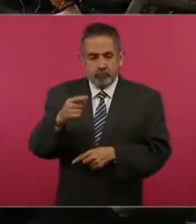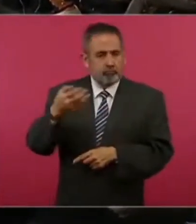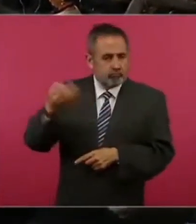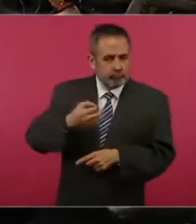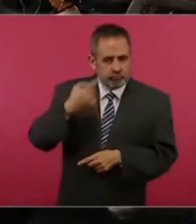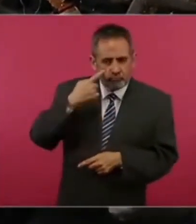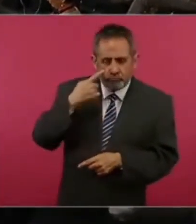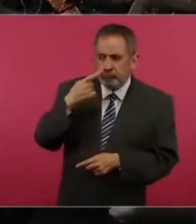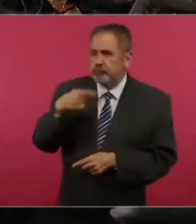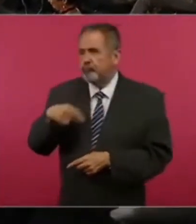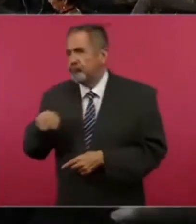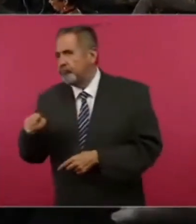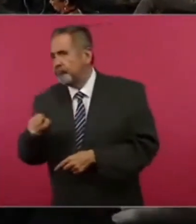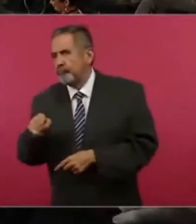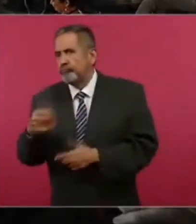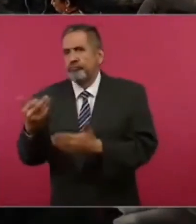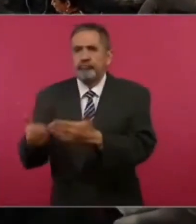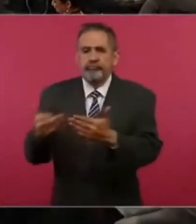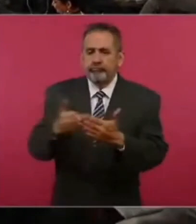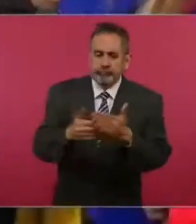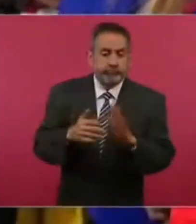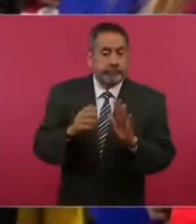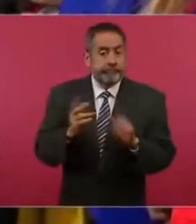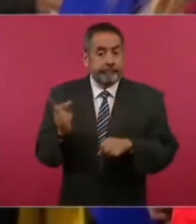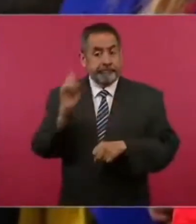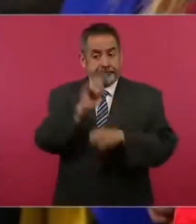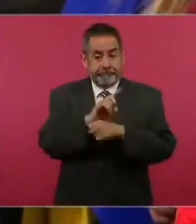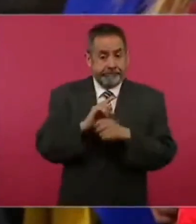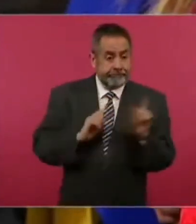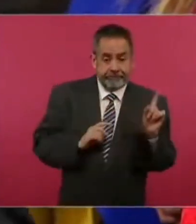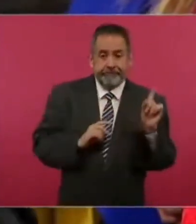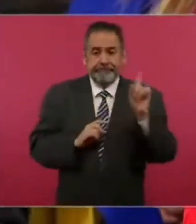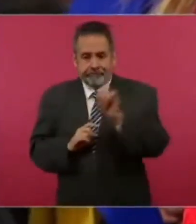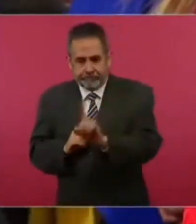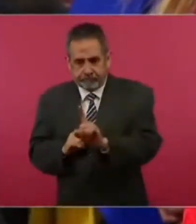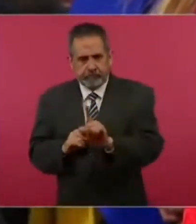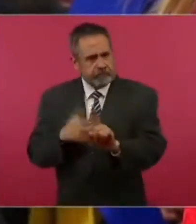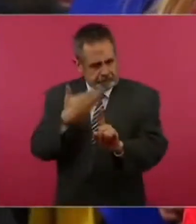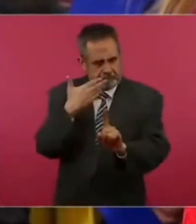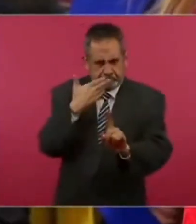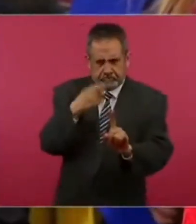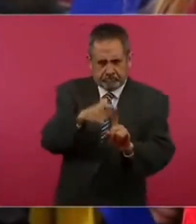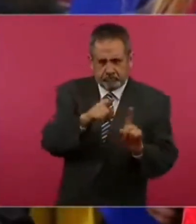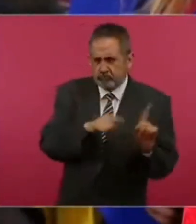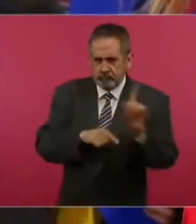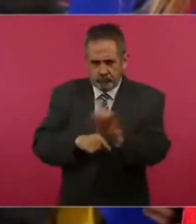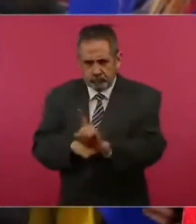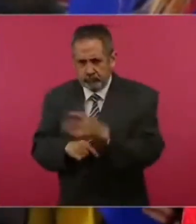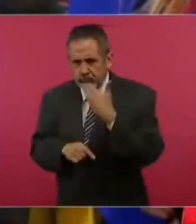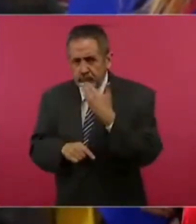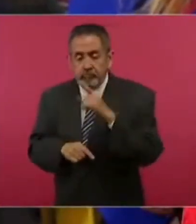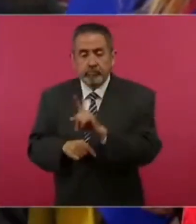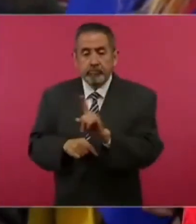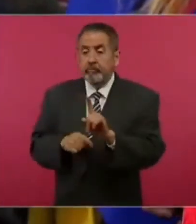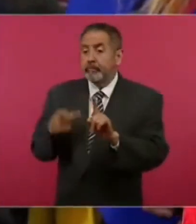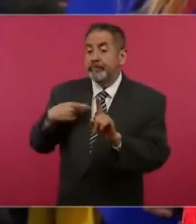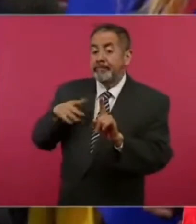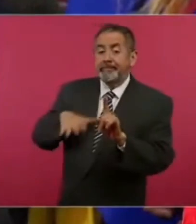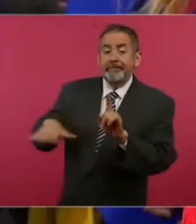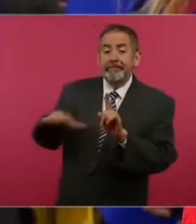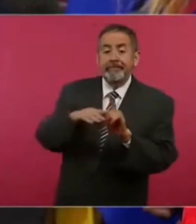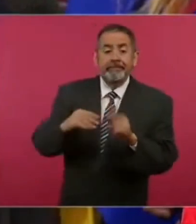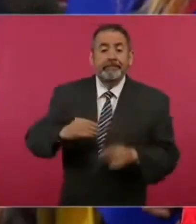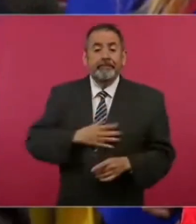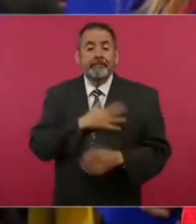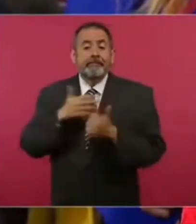estas carencias sean ciertas el día que llegó esta persona que amablemente usted envió pues personal del